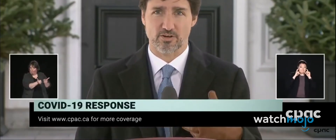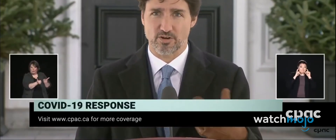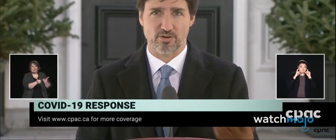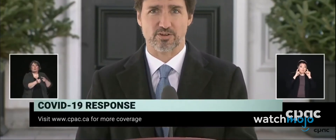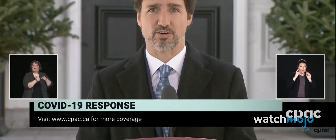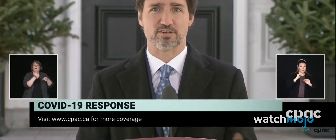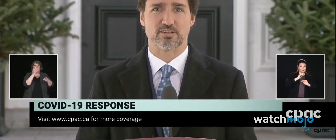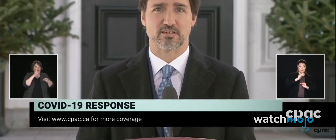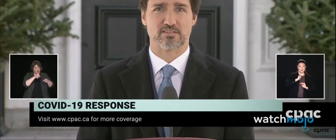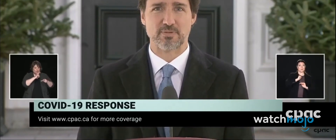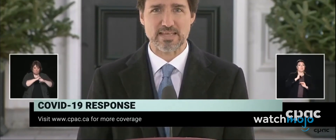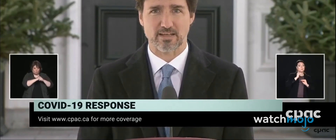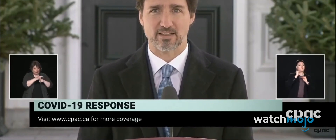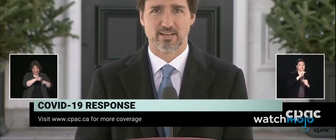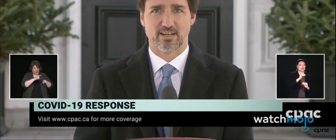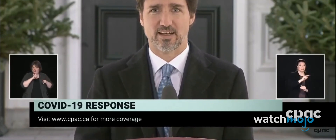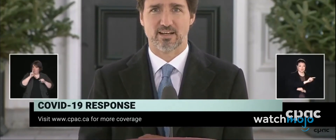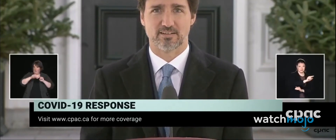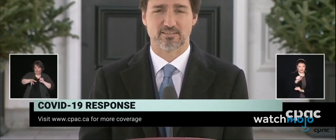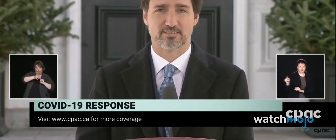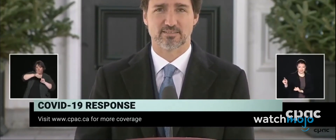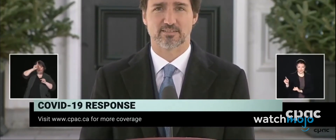breathing or speaking